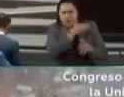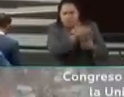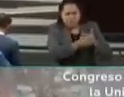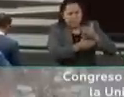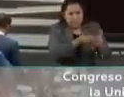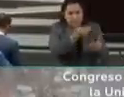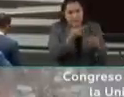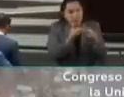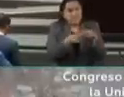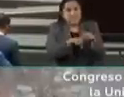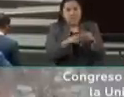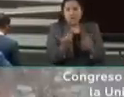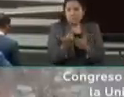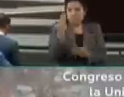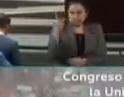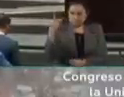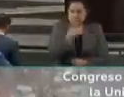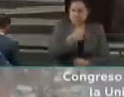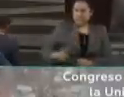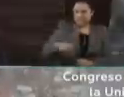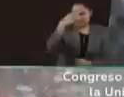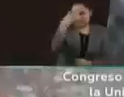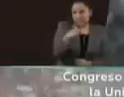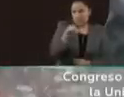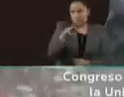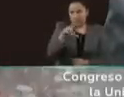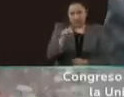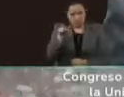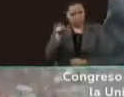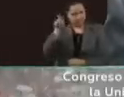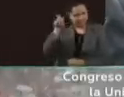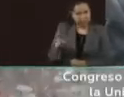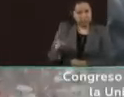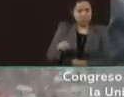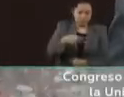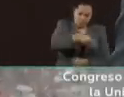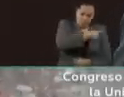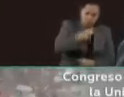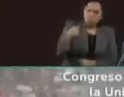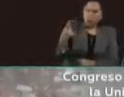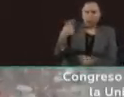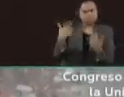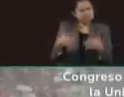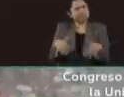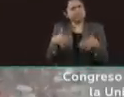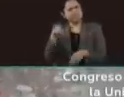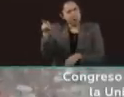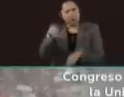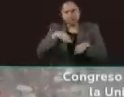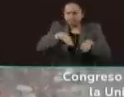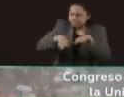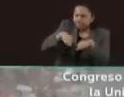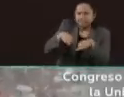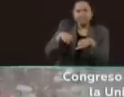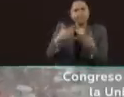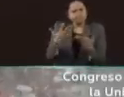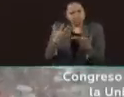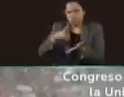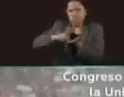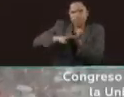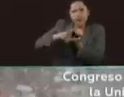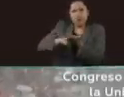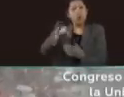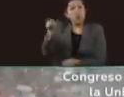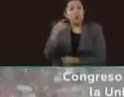República, Andrés Manuel López Obrador, a quien expresamos nuestro reconocimiento. La cuarta transformación y la